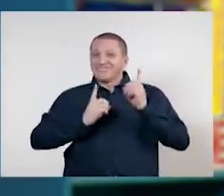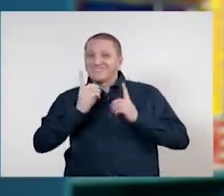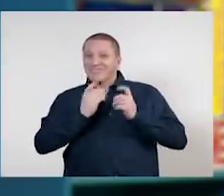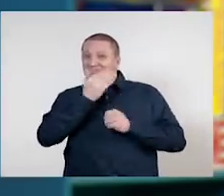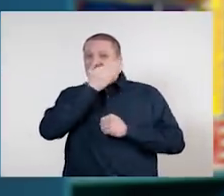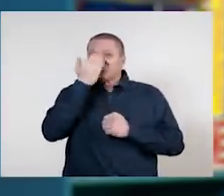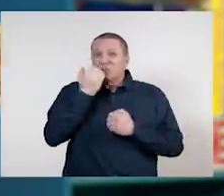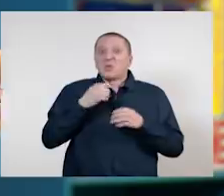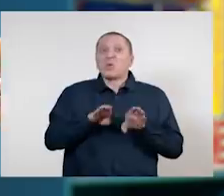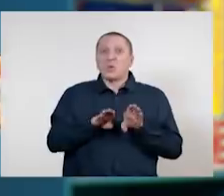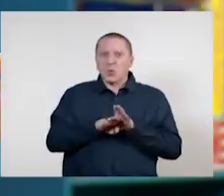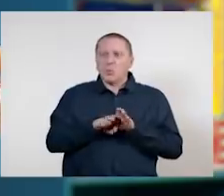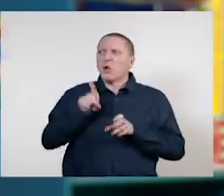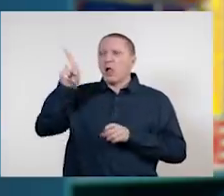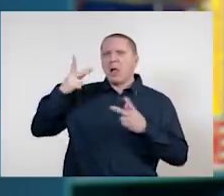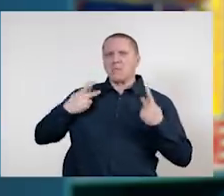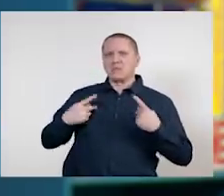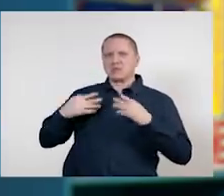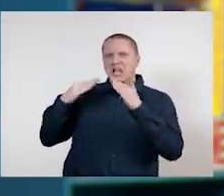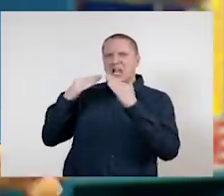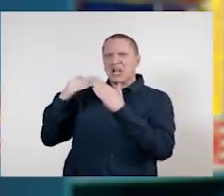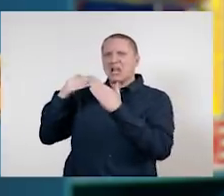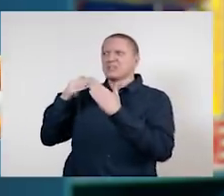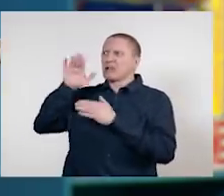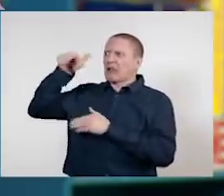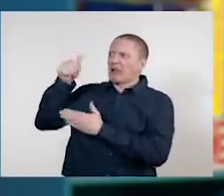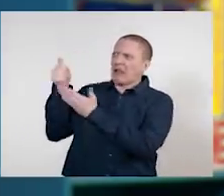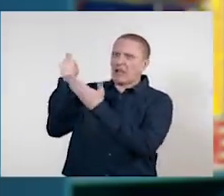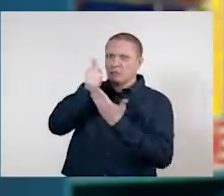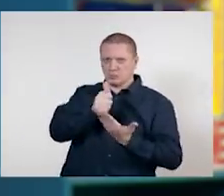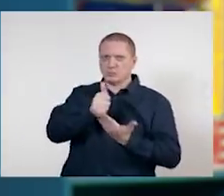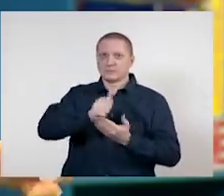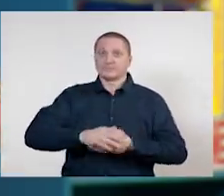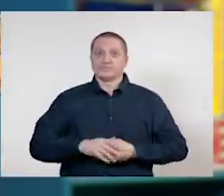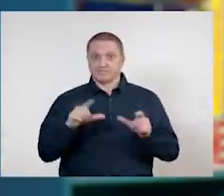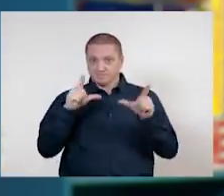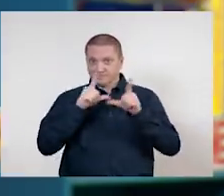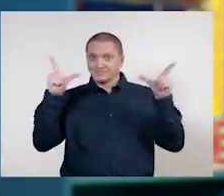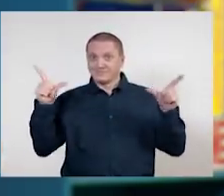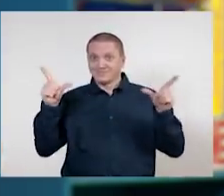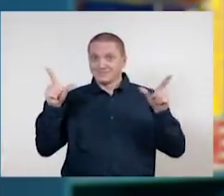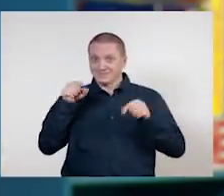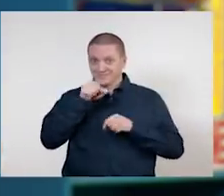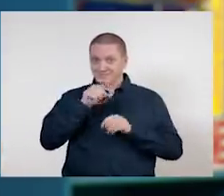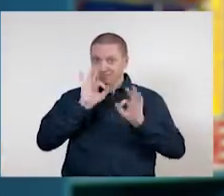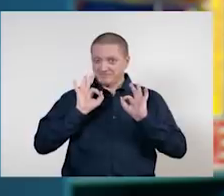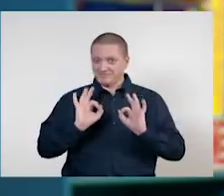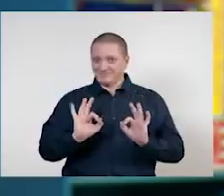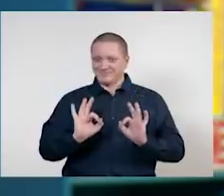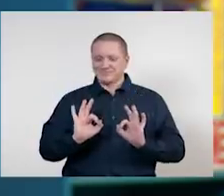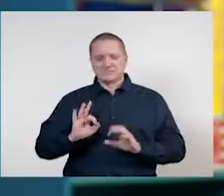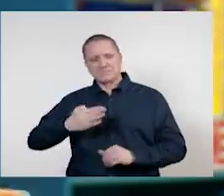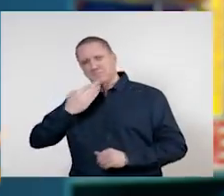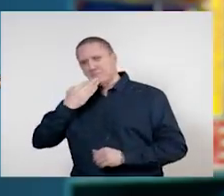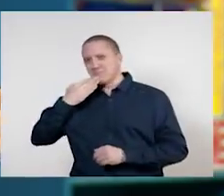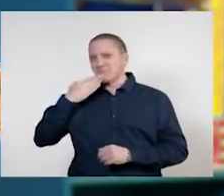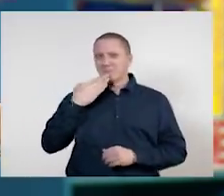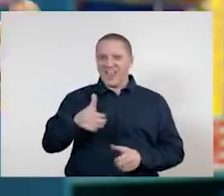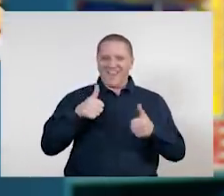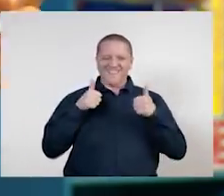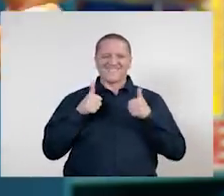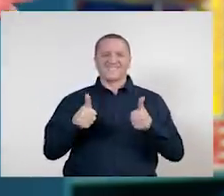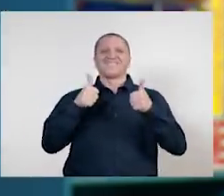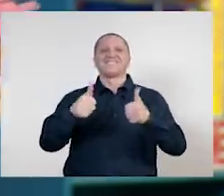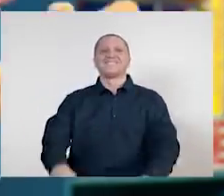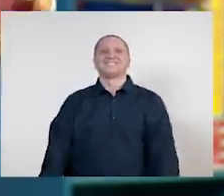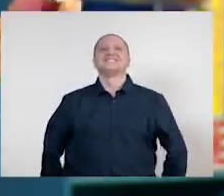sabes cómo hacerlo, pide ayuda en casa. ¿Lista? ¿Listo?